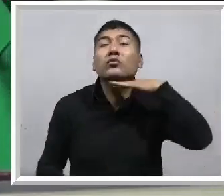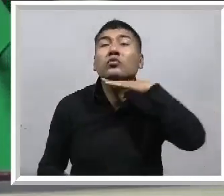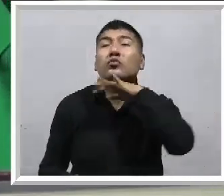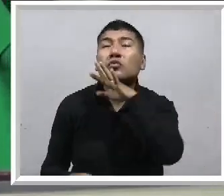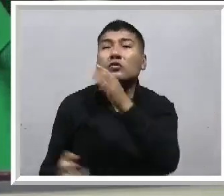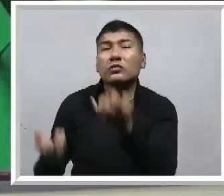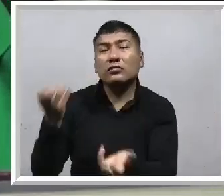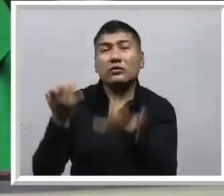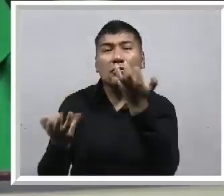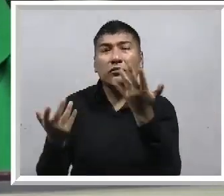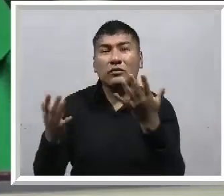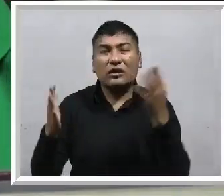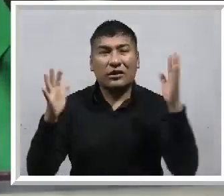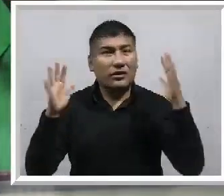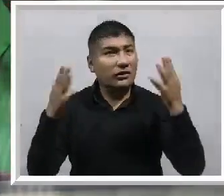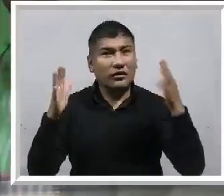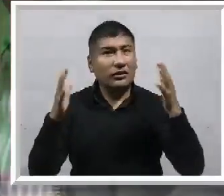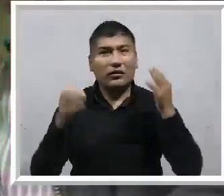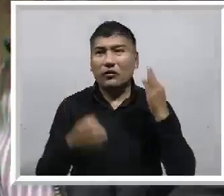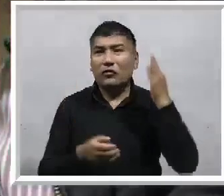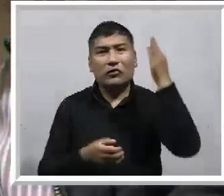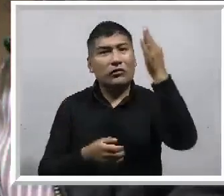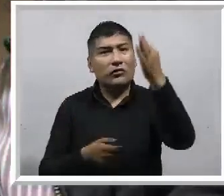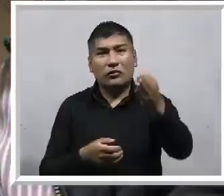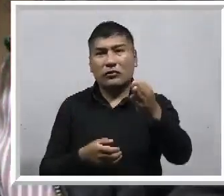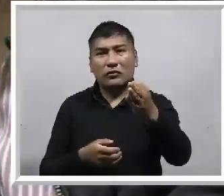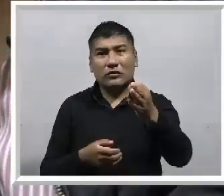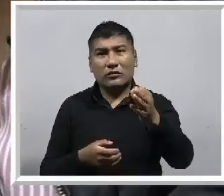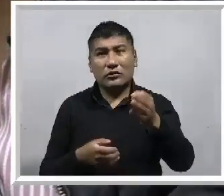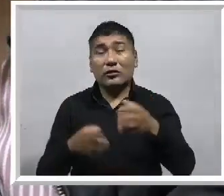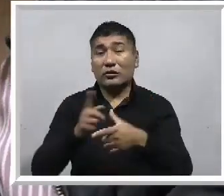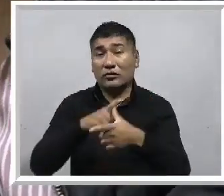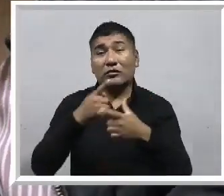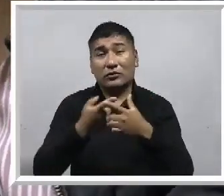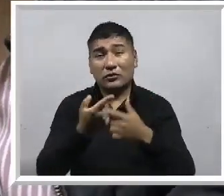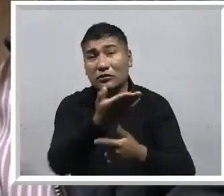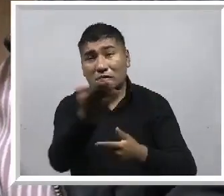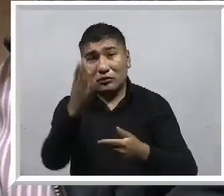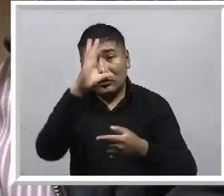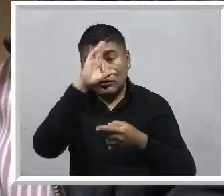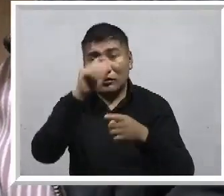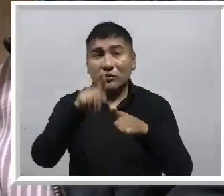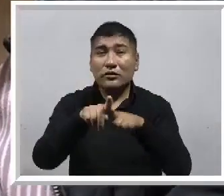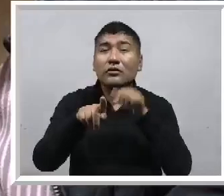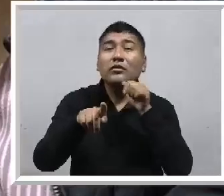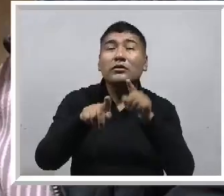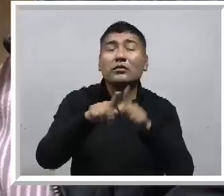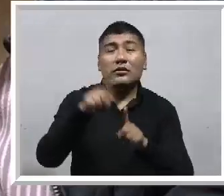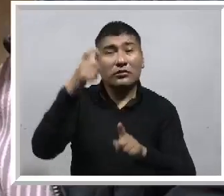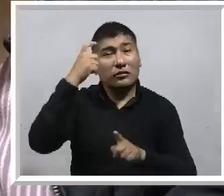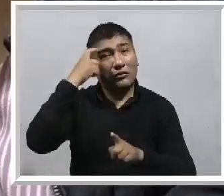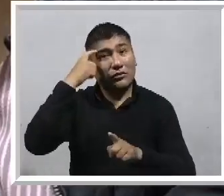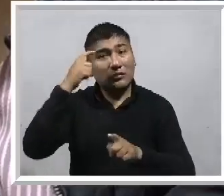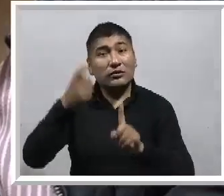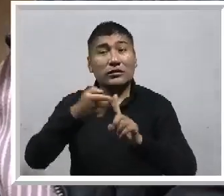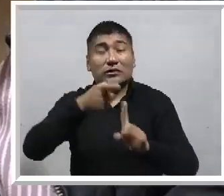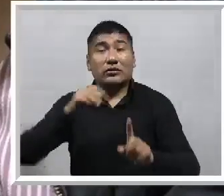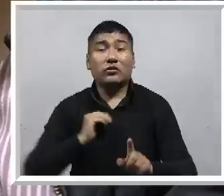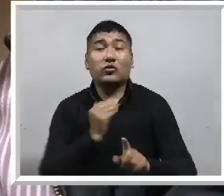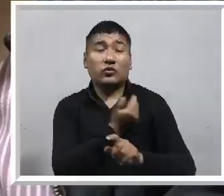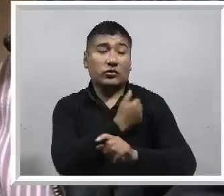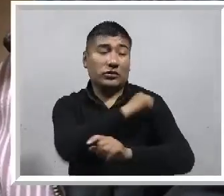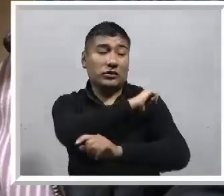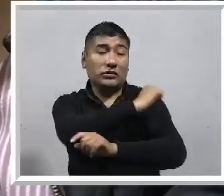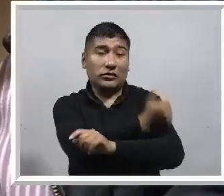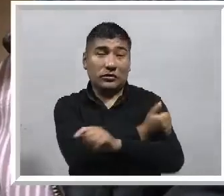lo quemamos no habrá un futuro mejor entonces hermanos pensemos en ellos desde nuestras autoridades y